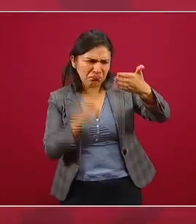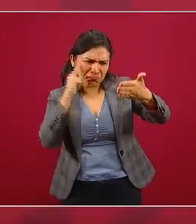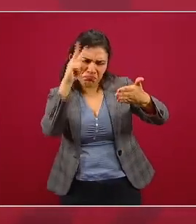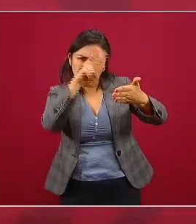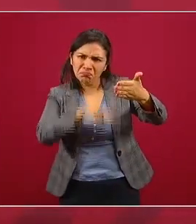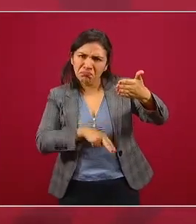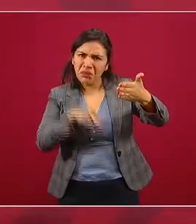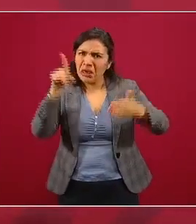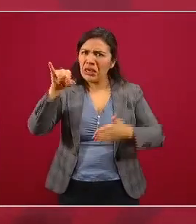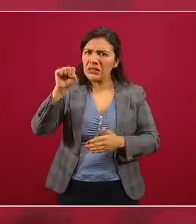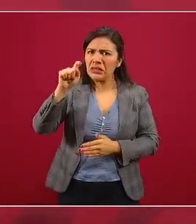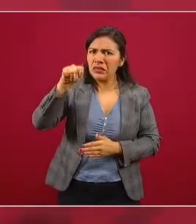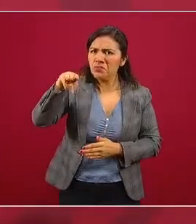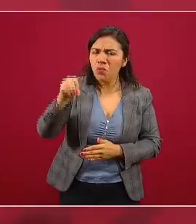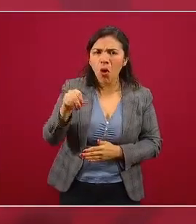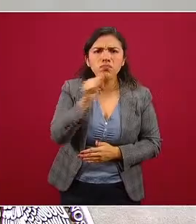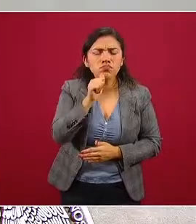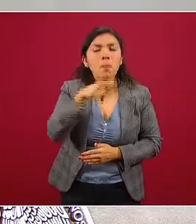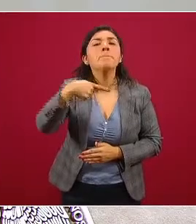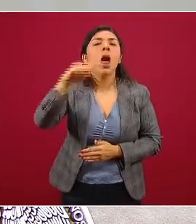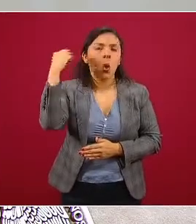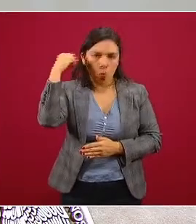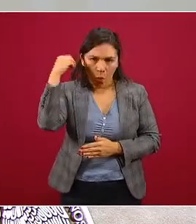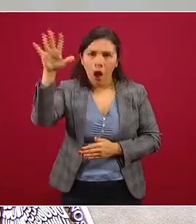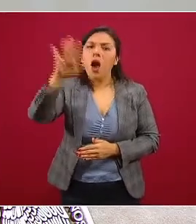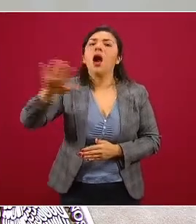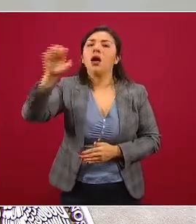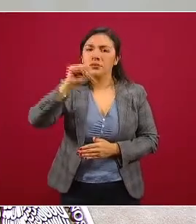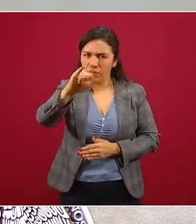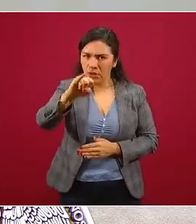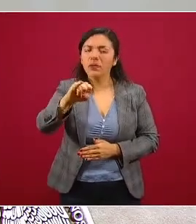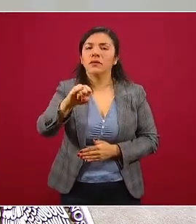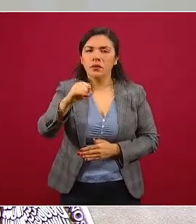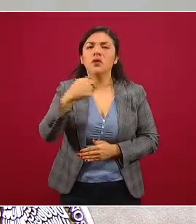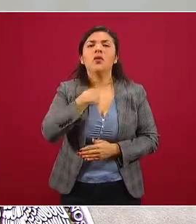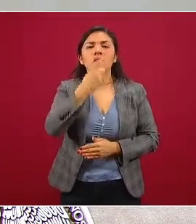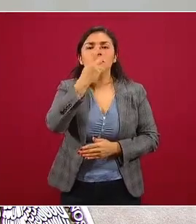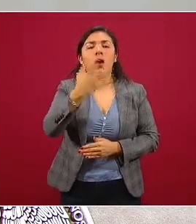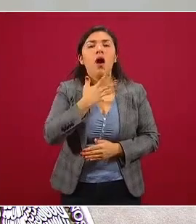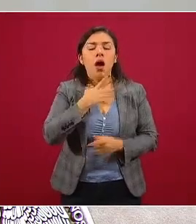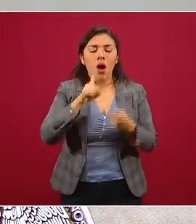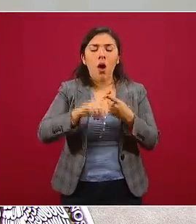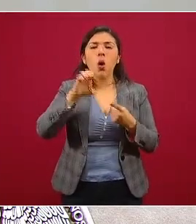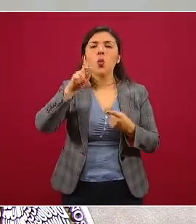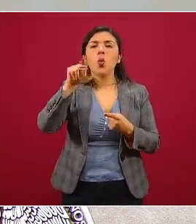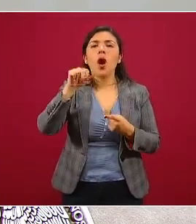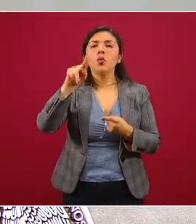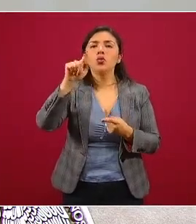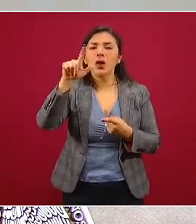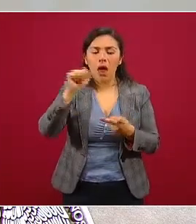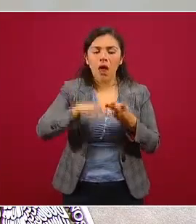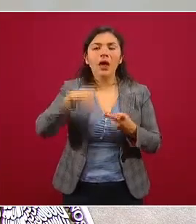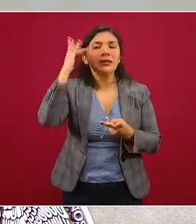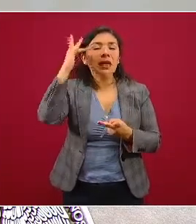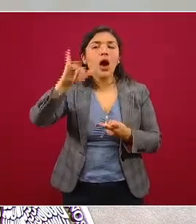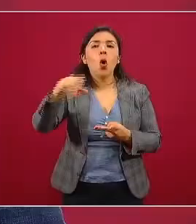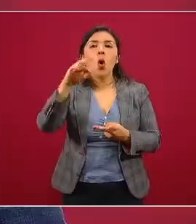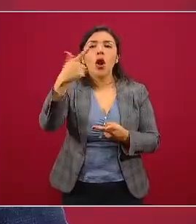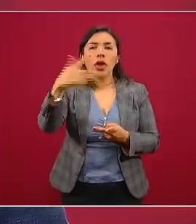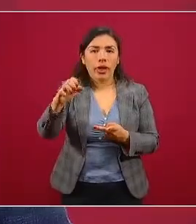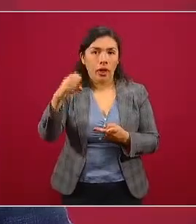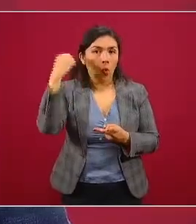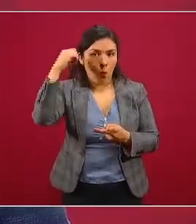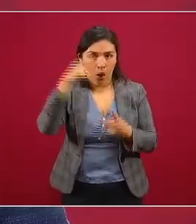en el Istmo, pero sí en Oaxaca. Y en particular le puedo decir que son en Huautla de Jiménez y San Jorge Nuchita, en